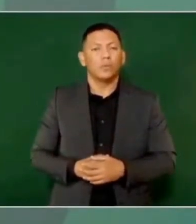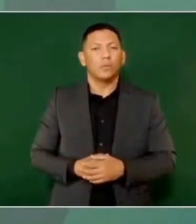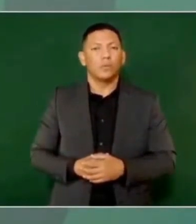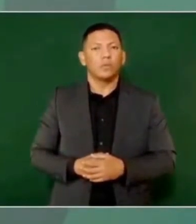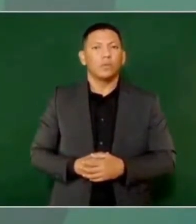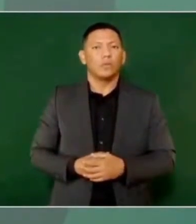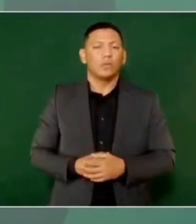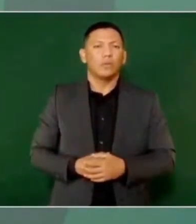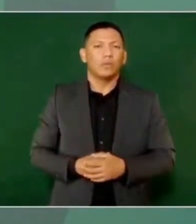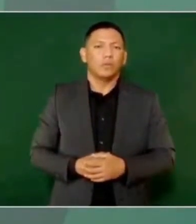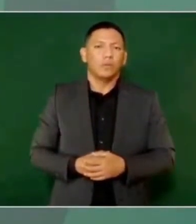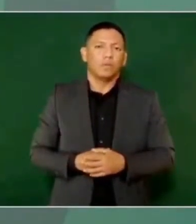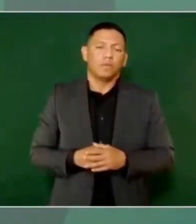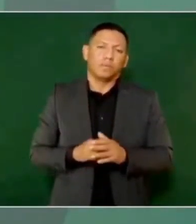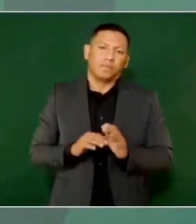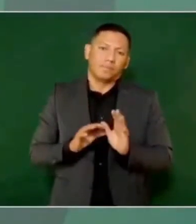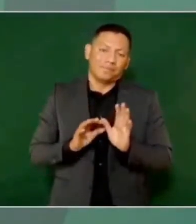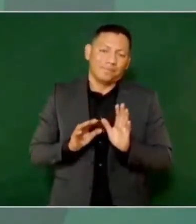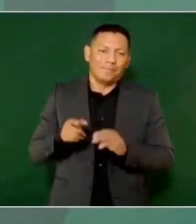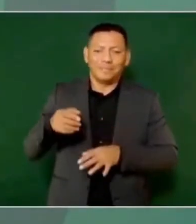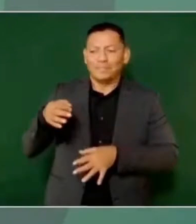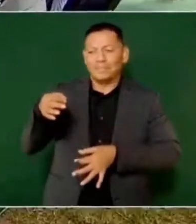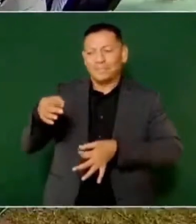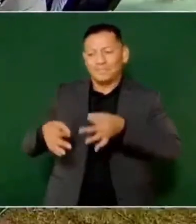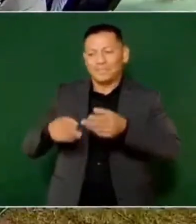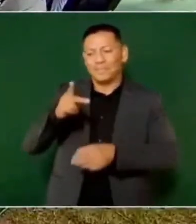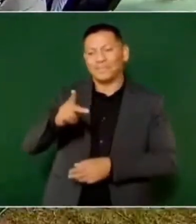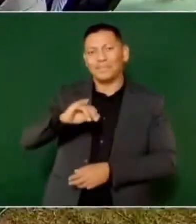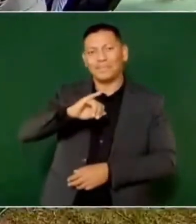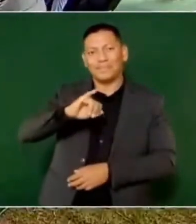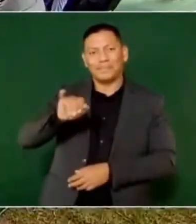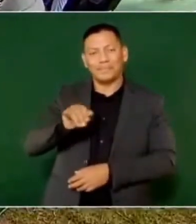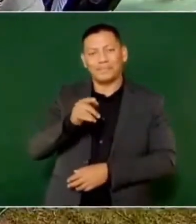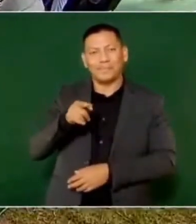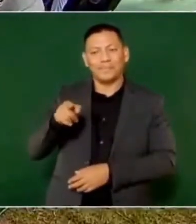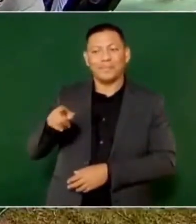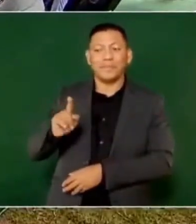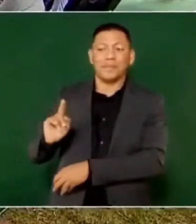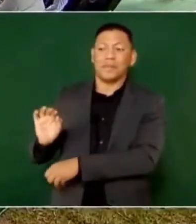para los que defienden el Poder Judicial, todo ese dinero